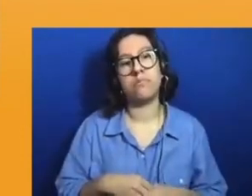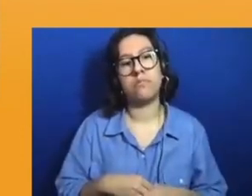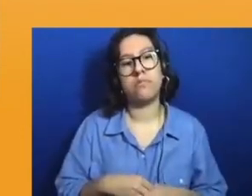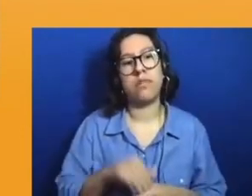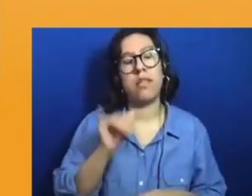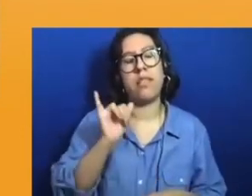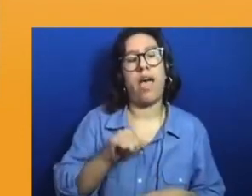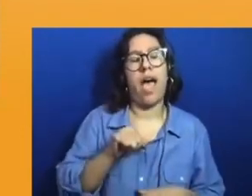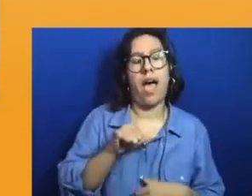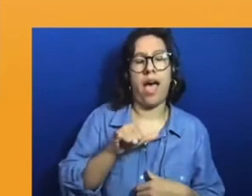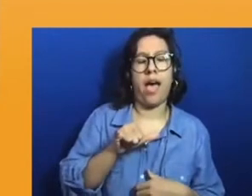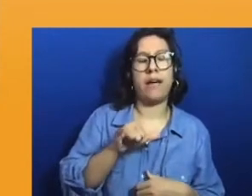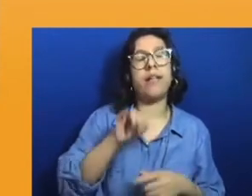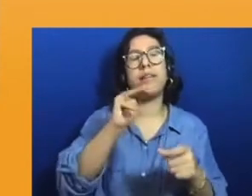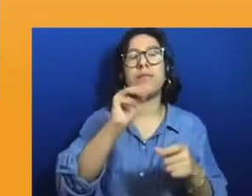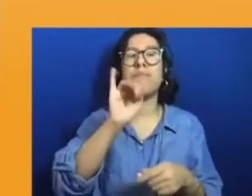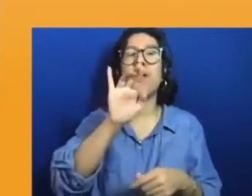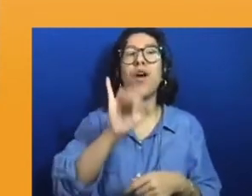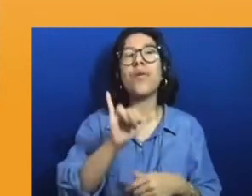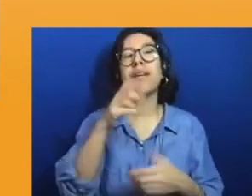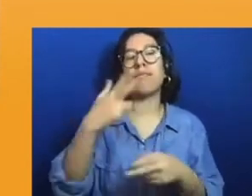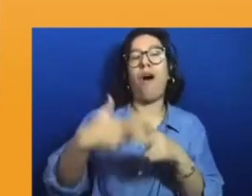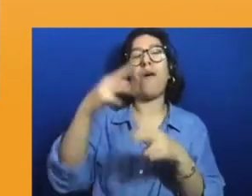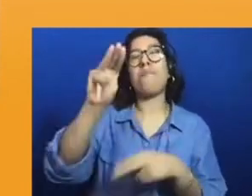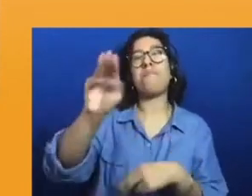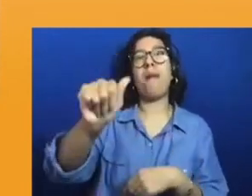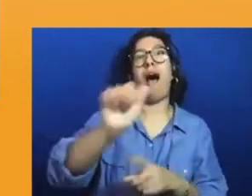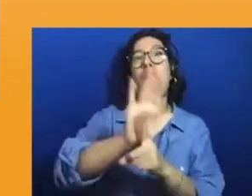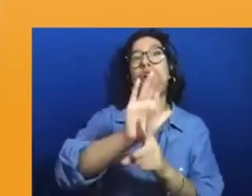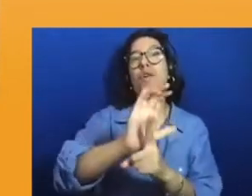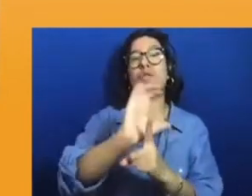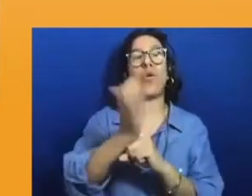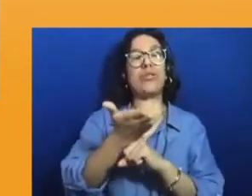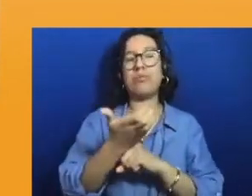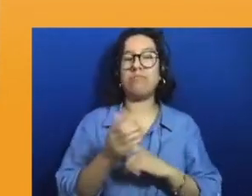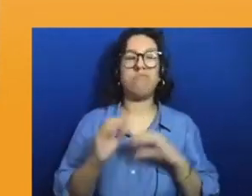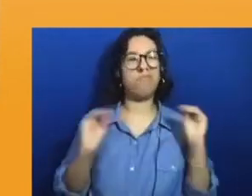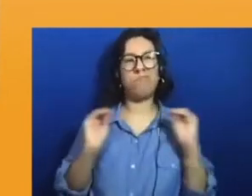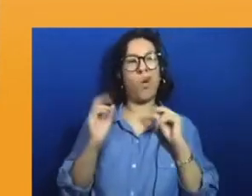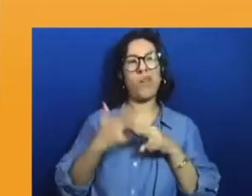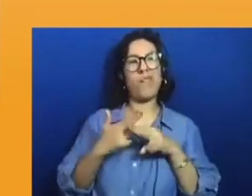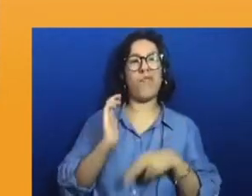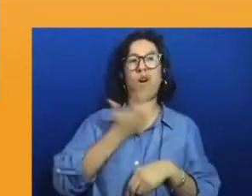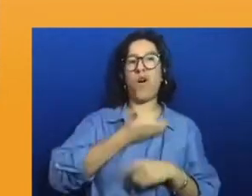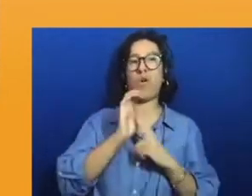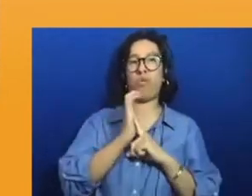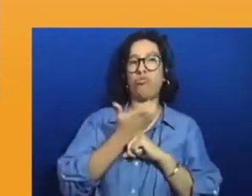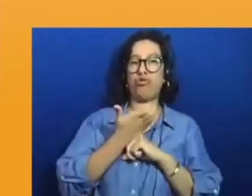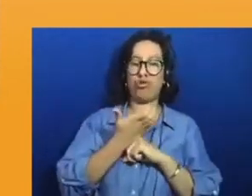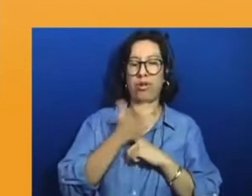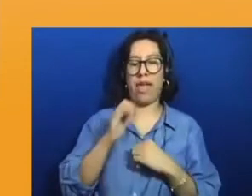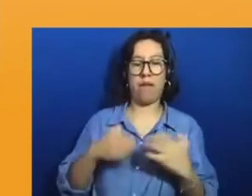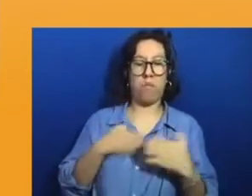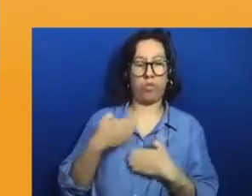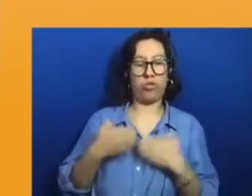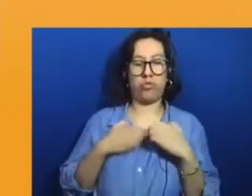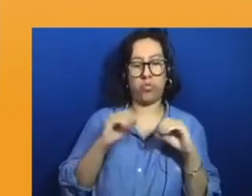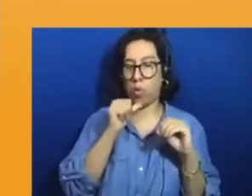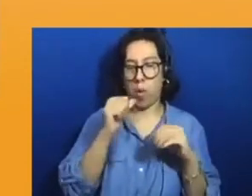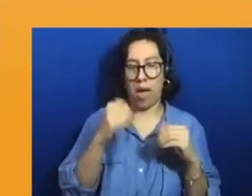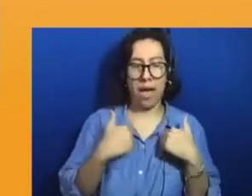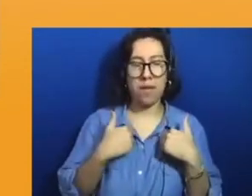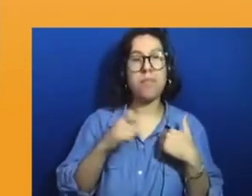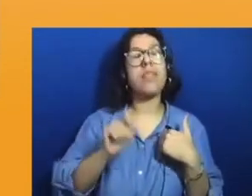sé que Mari dice que en su cultura se llama ma, esa sensación interna. En mi cultura no tenemos nombre para eso. Pero